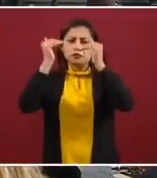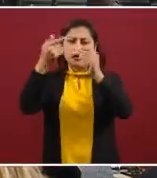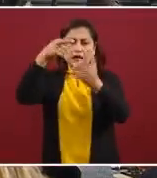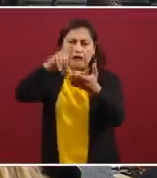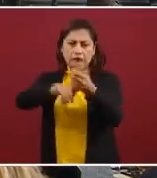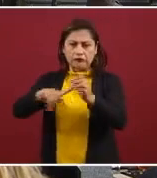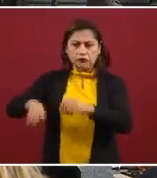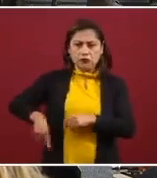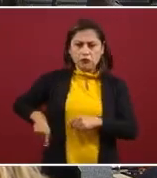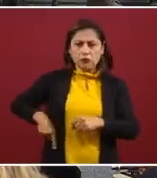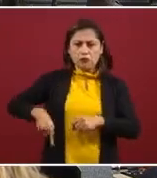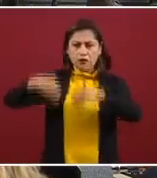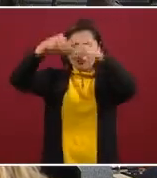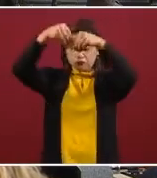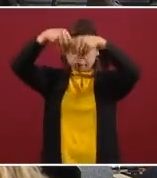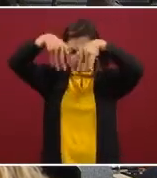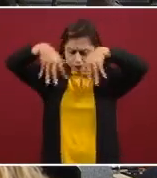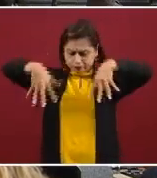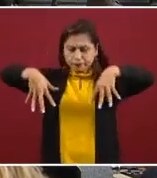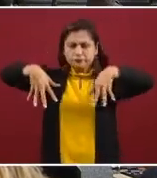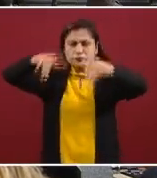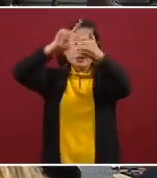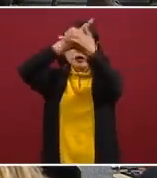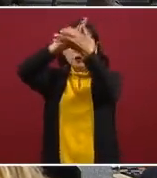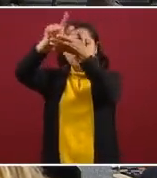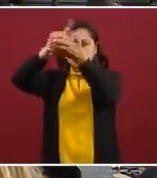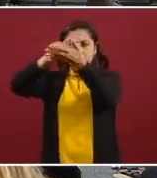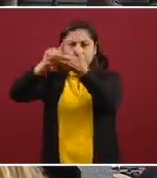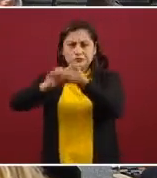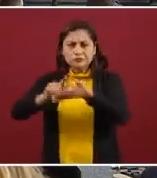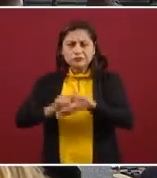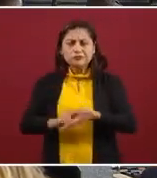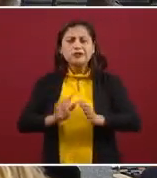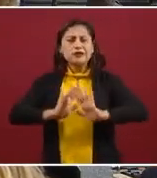ya arriba no hay